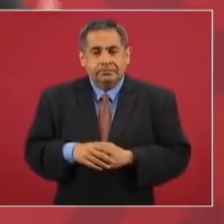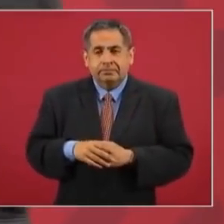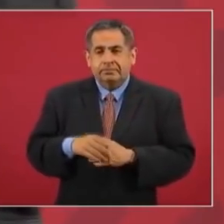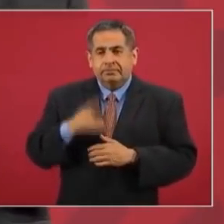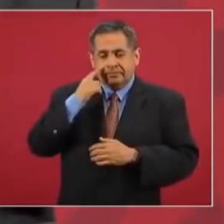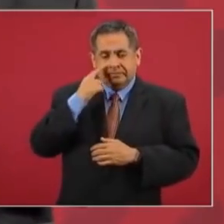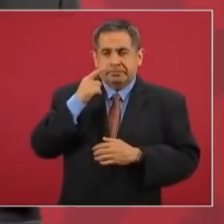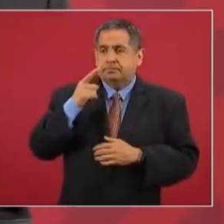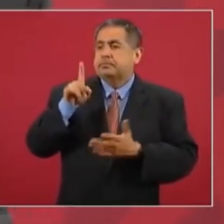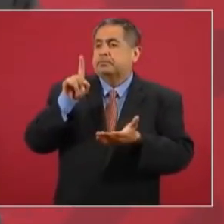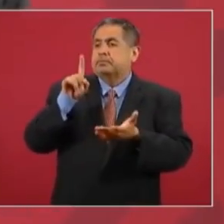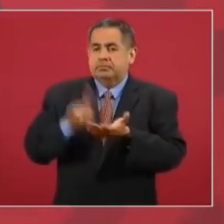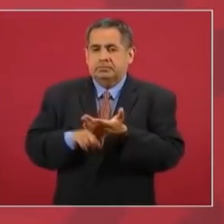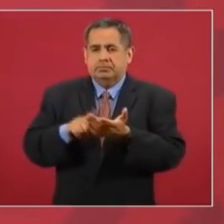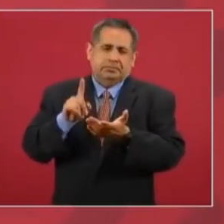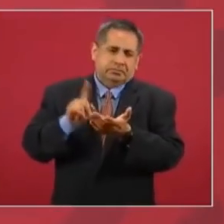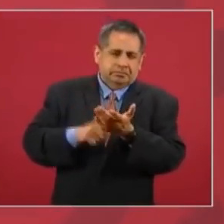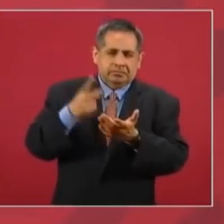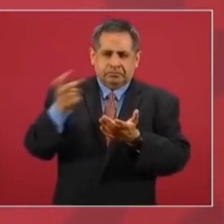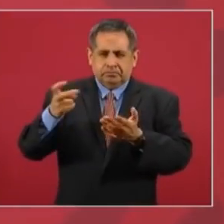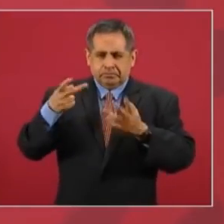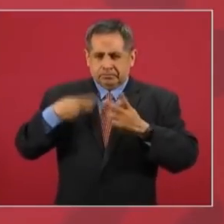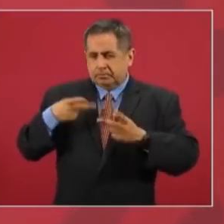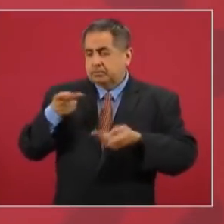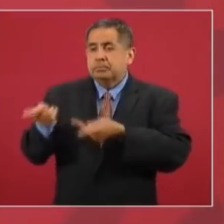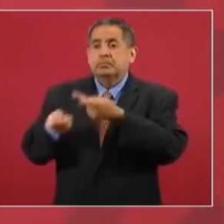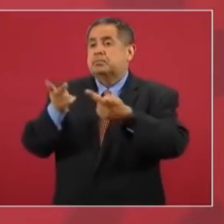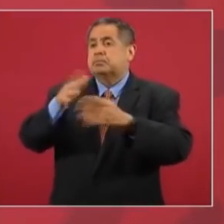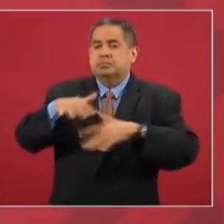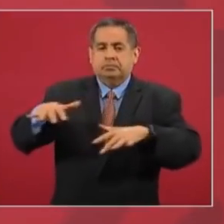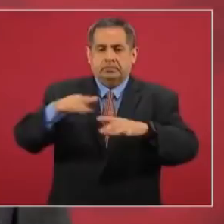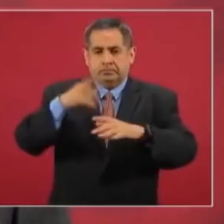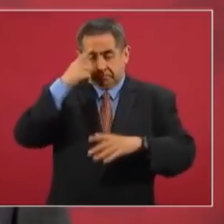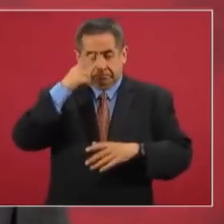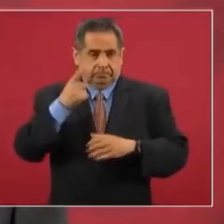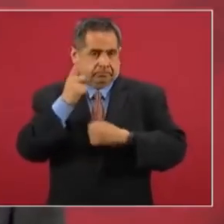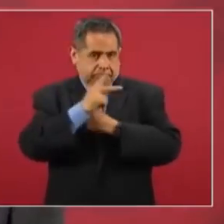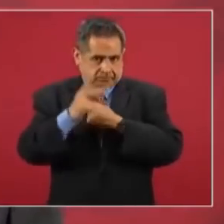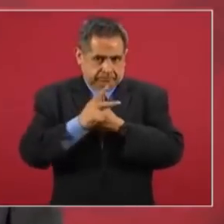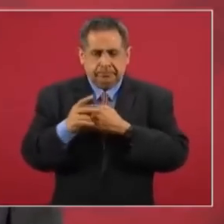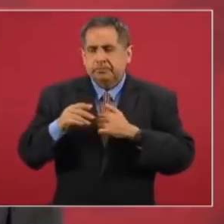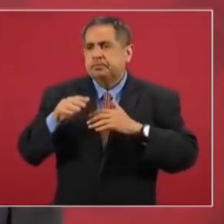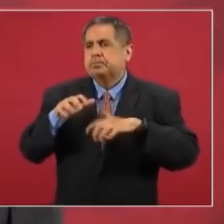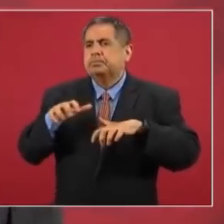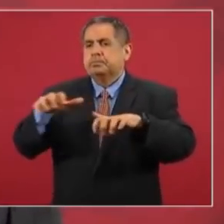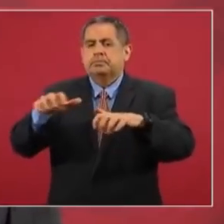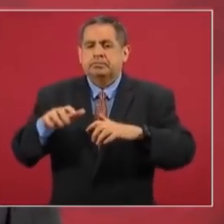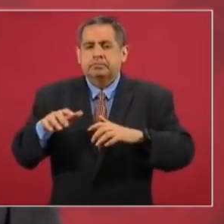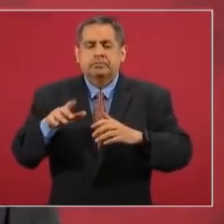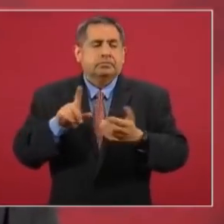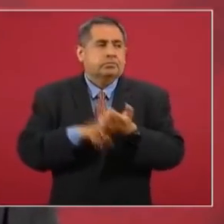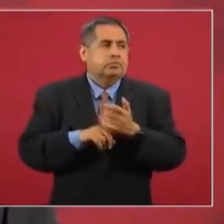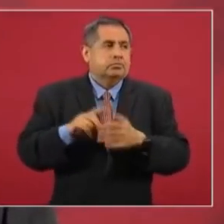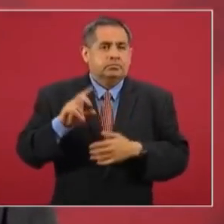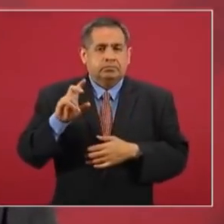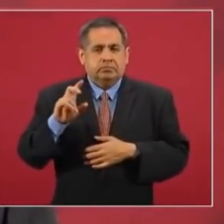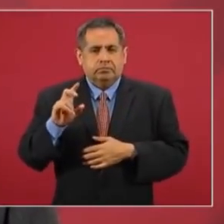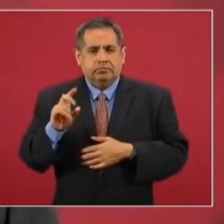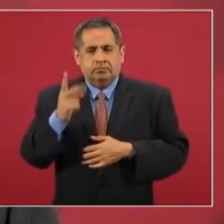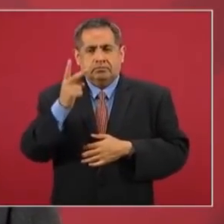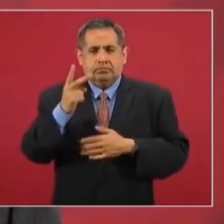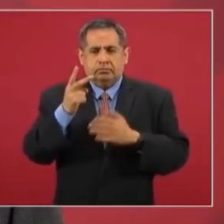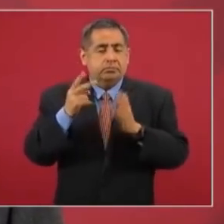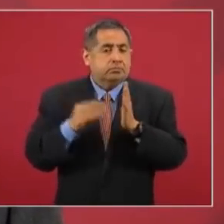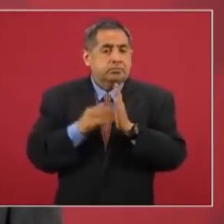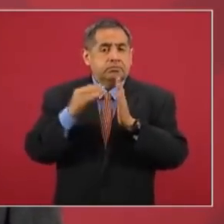de 1,000 o 1,200, estoy hablando para un país que tiene 32 millones